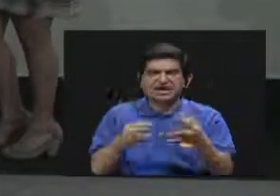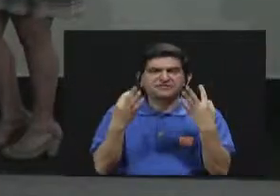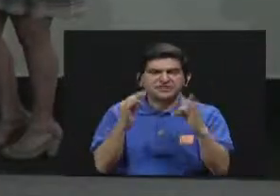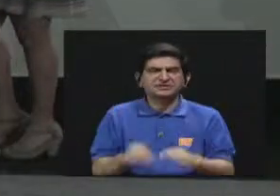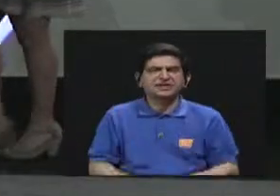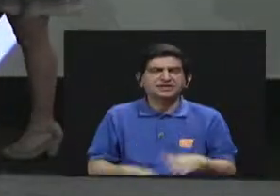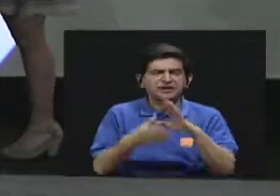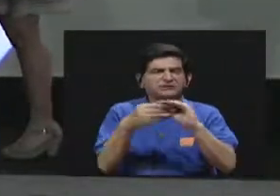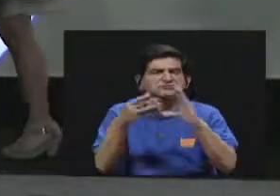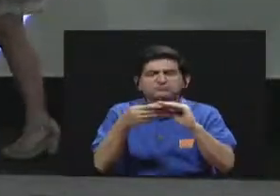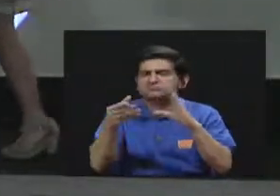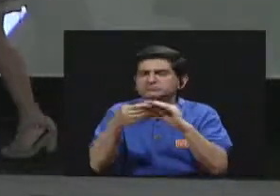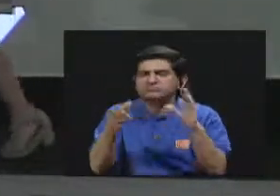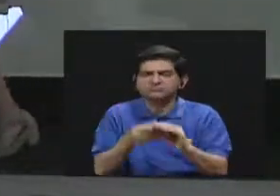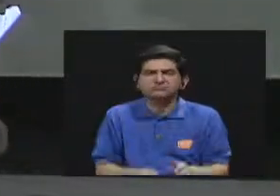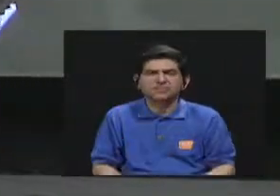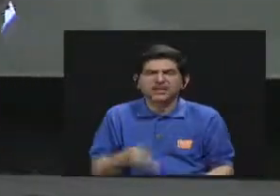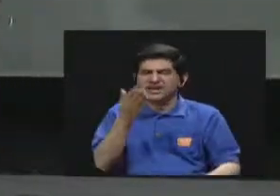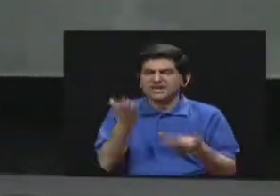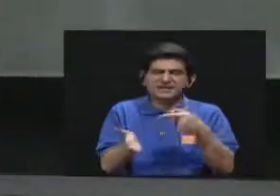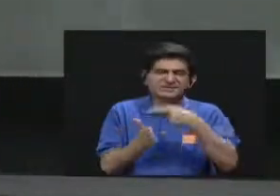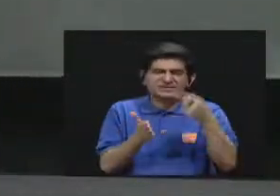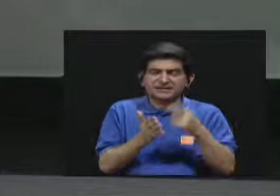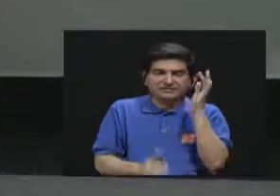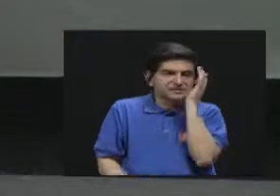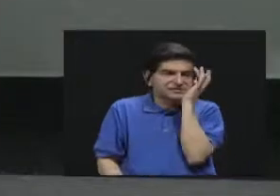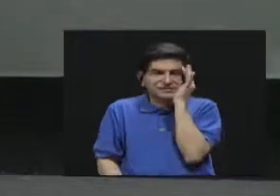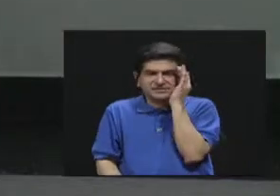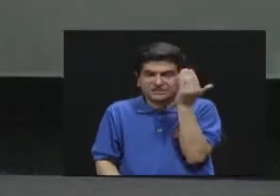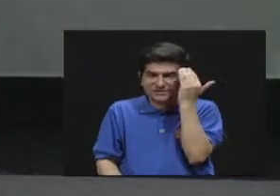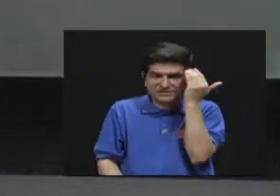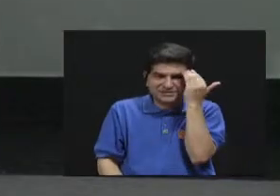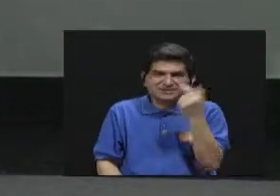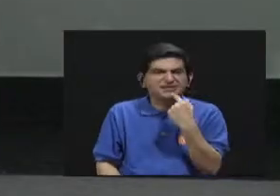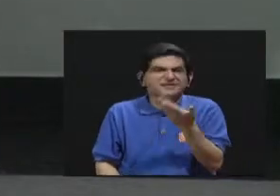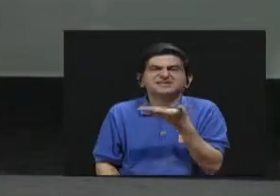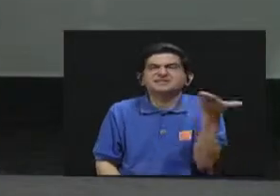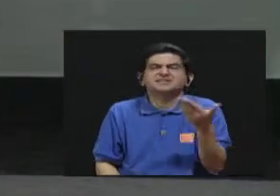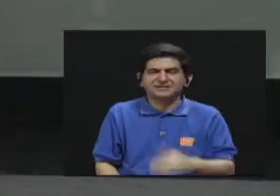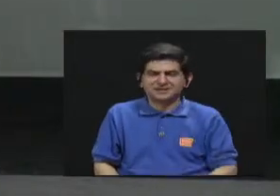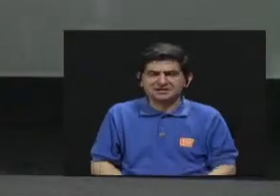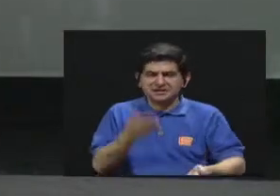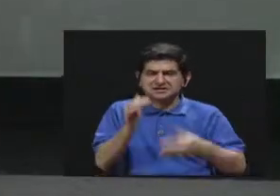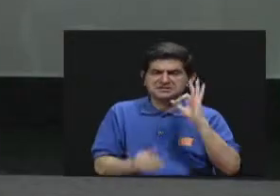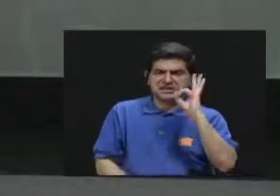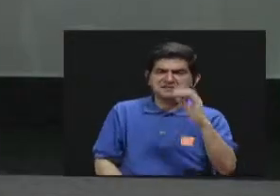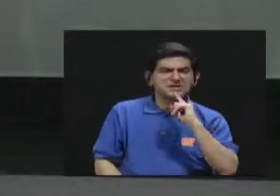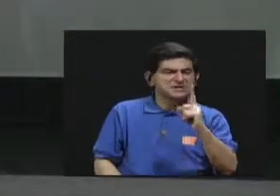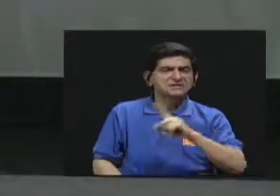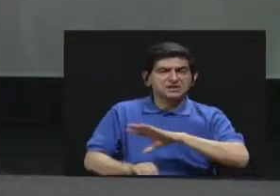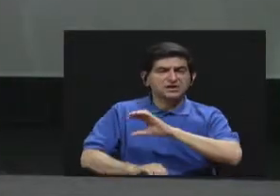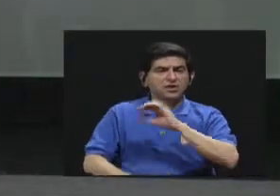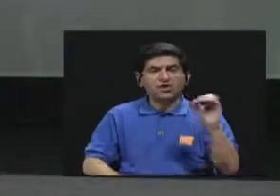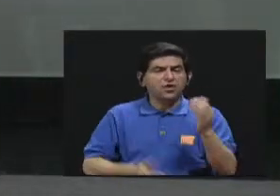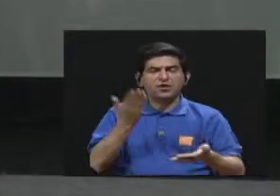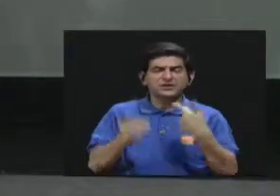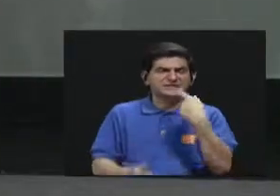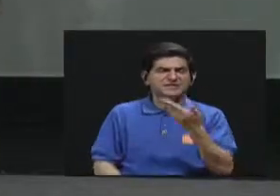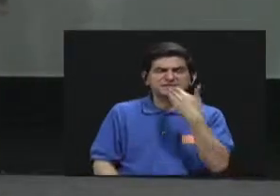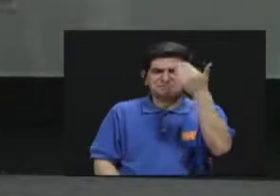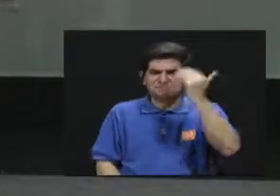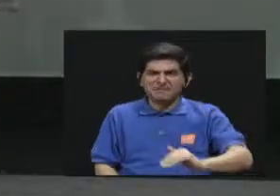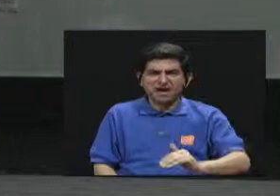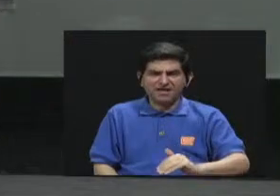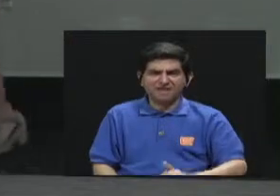y causa un poco de angustia saber qué le van a decir, porque puede parecerles súper bien y puede parecerles sí, muy mal. Supongo que sí,